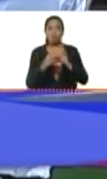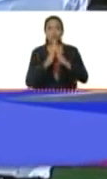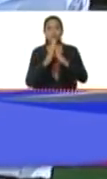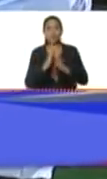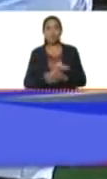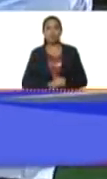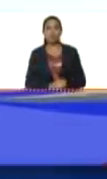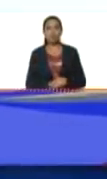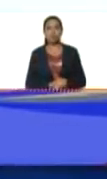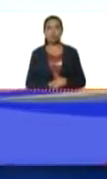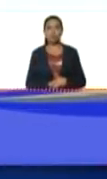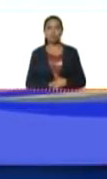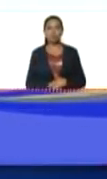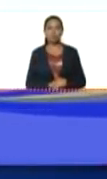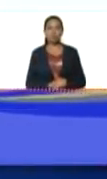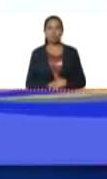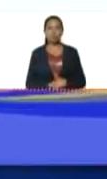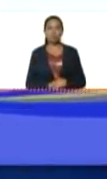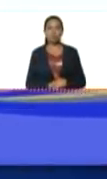con